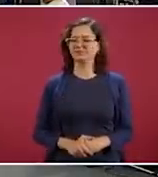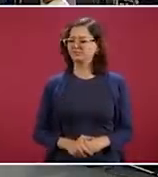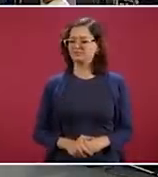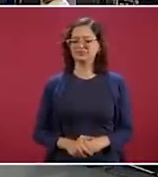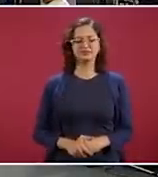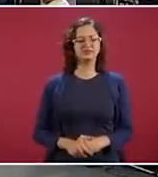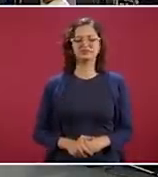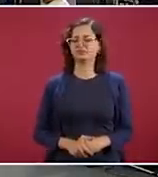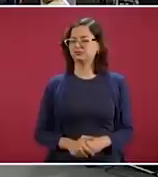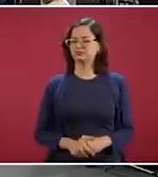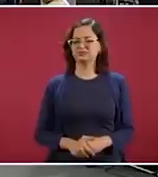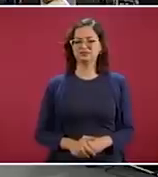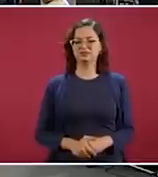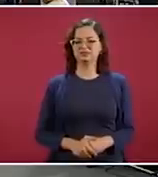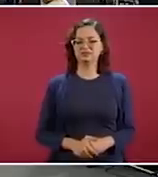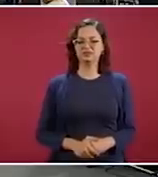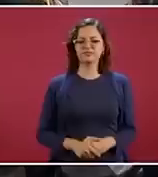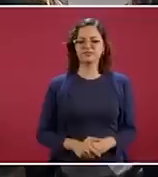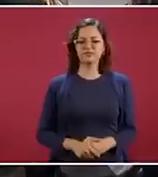nadie puede